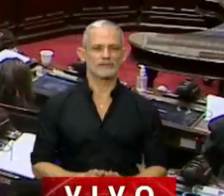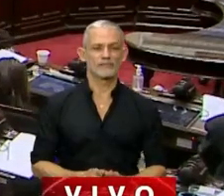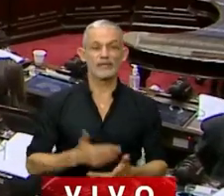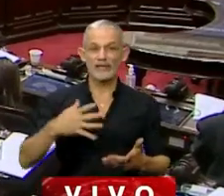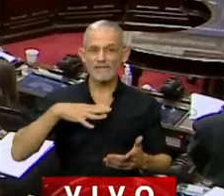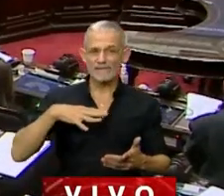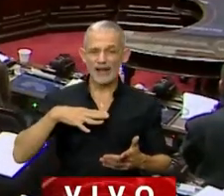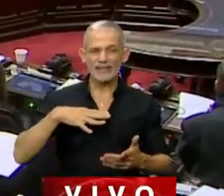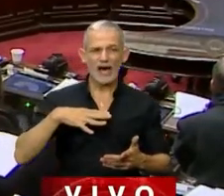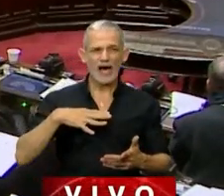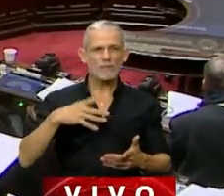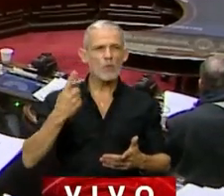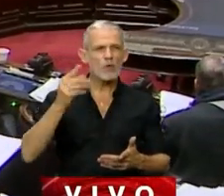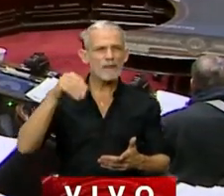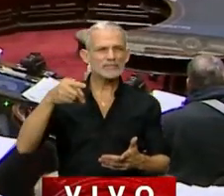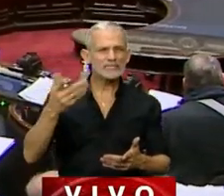Y falta allá arriba.